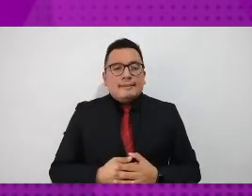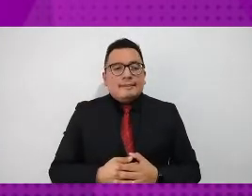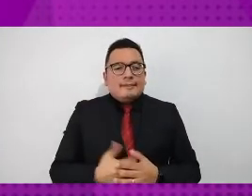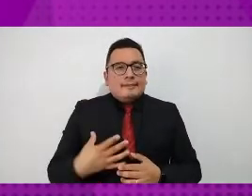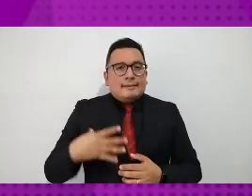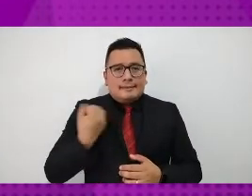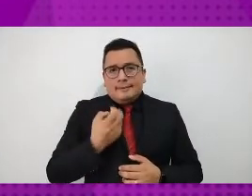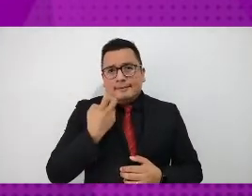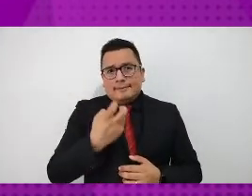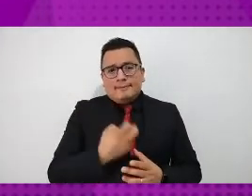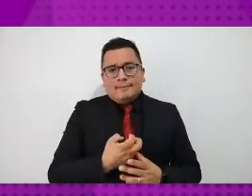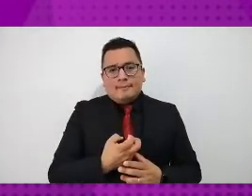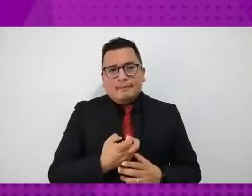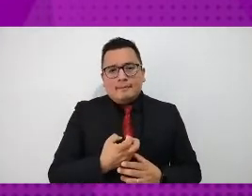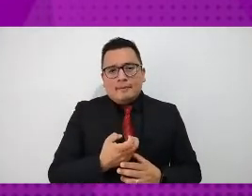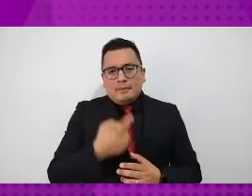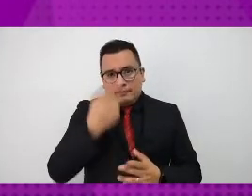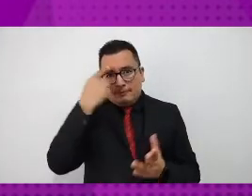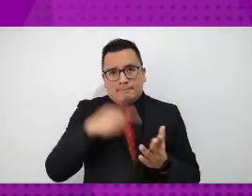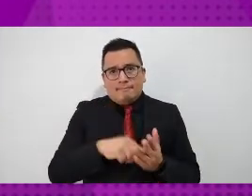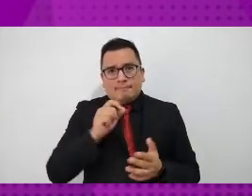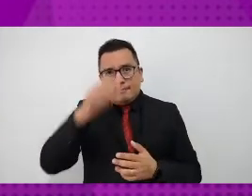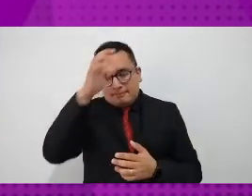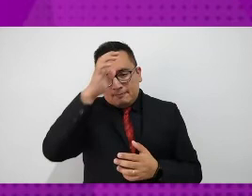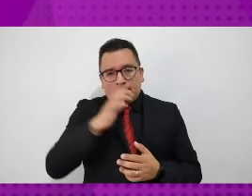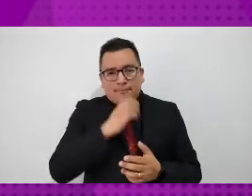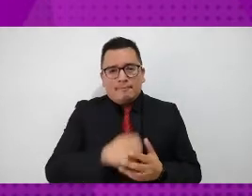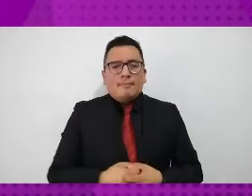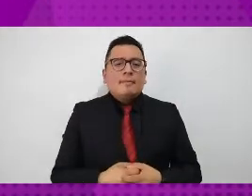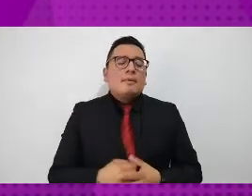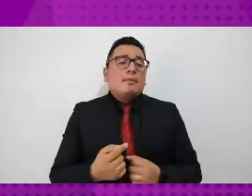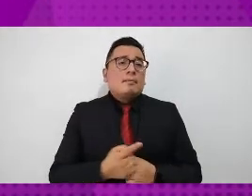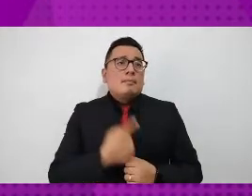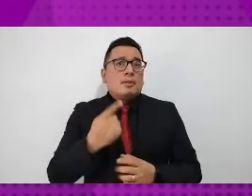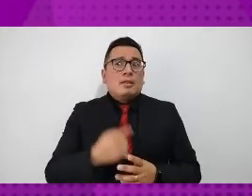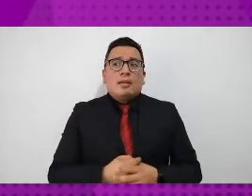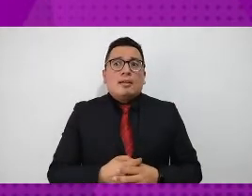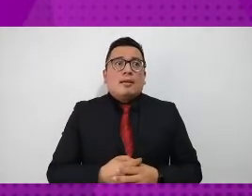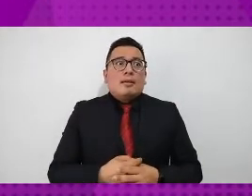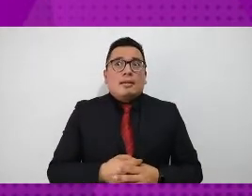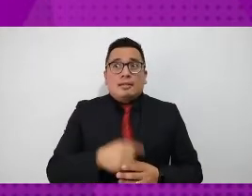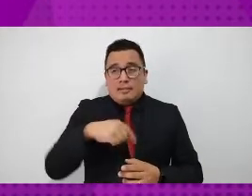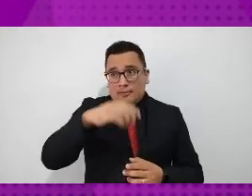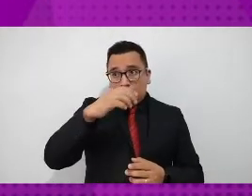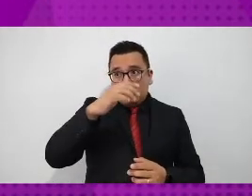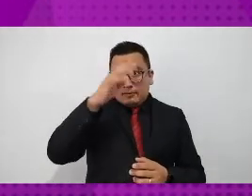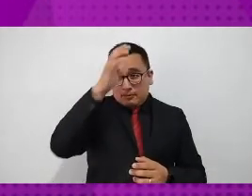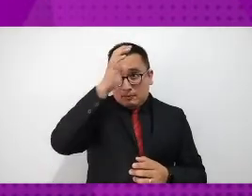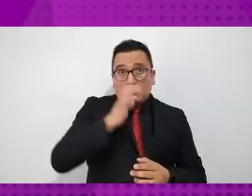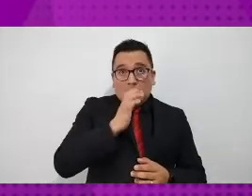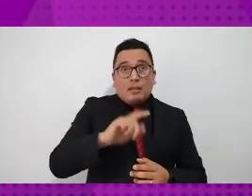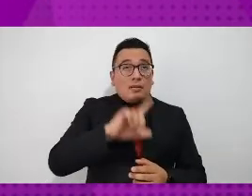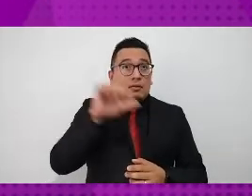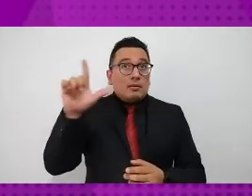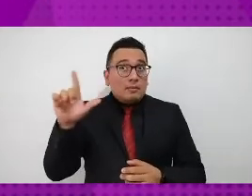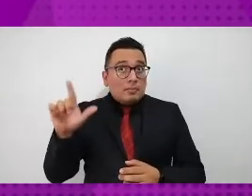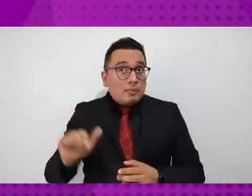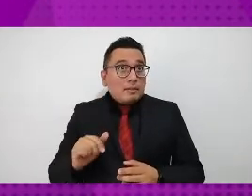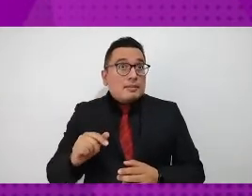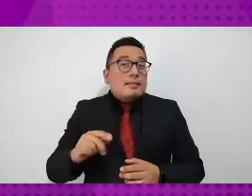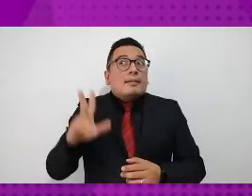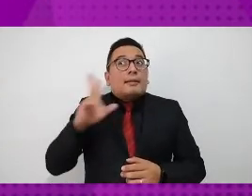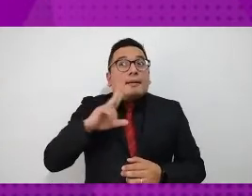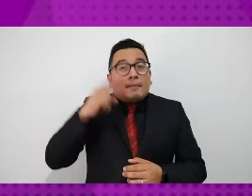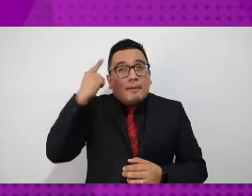y esto creo que no va a ser la excepción en coahuila donde además es la antesala junto con estado de mexico para la elección presidencial